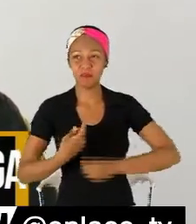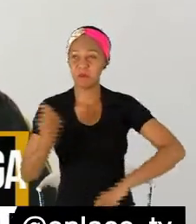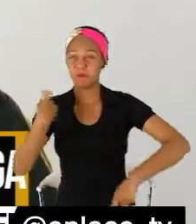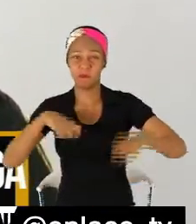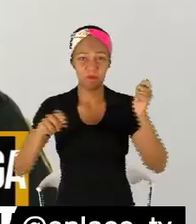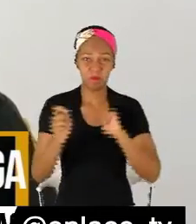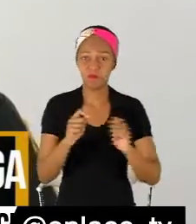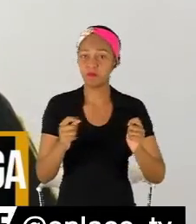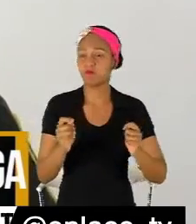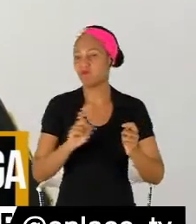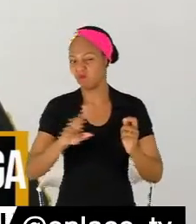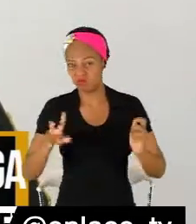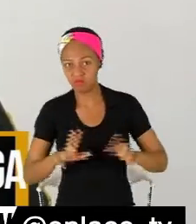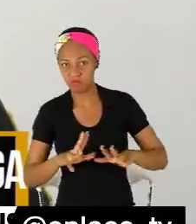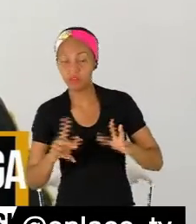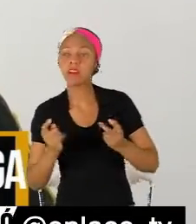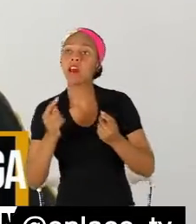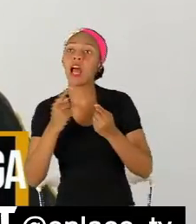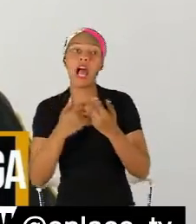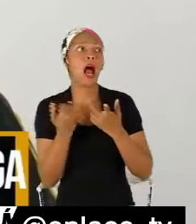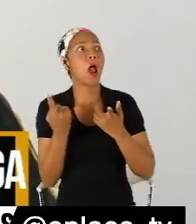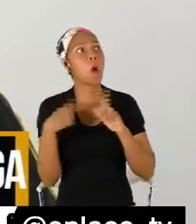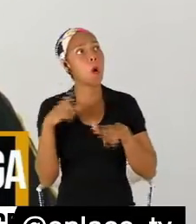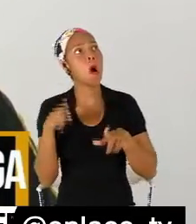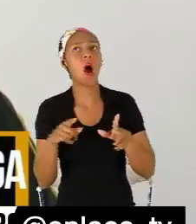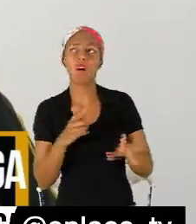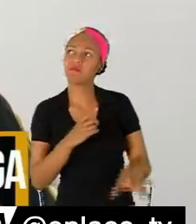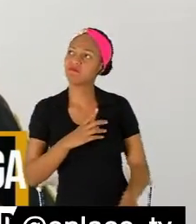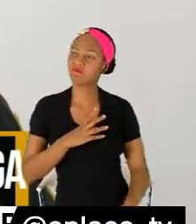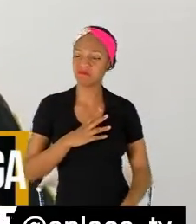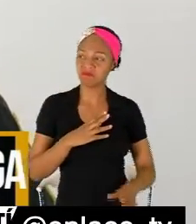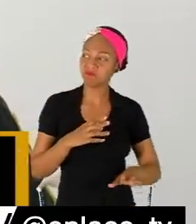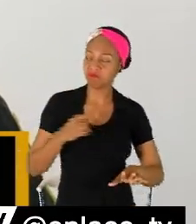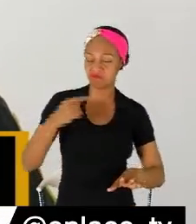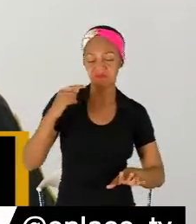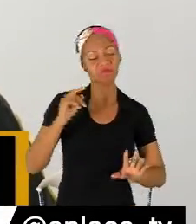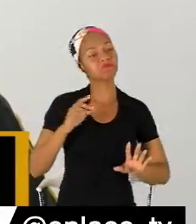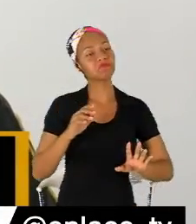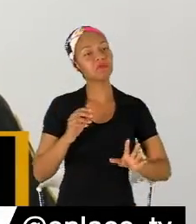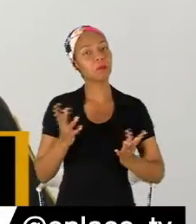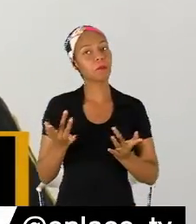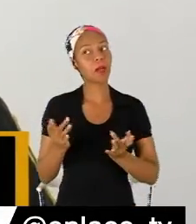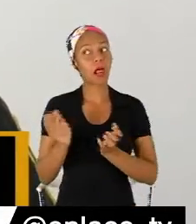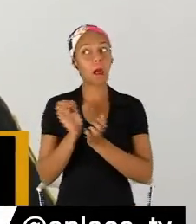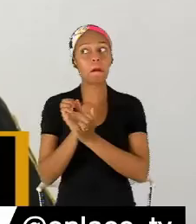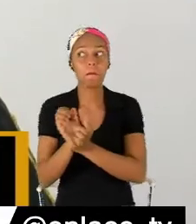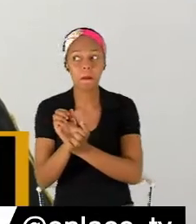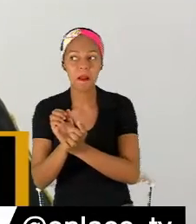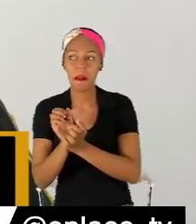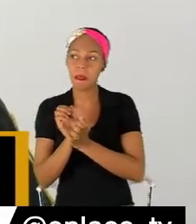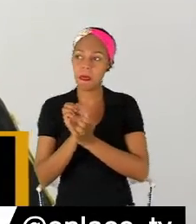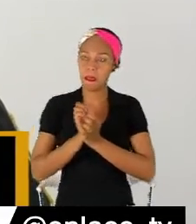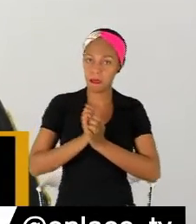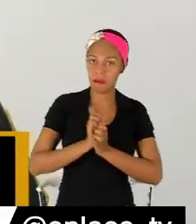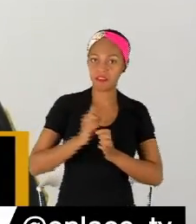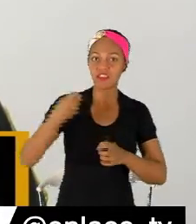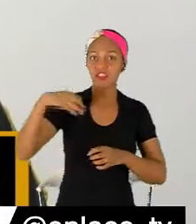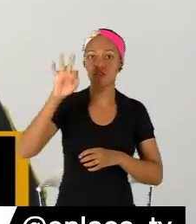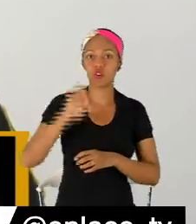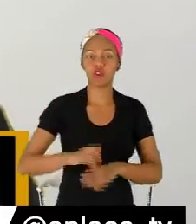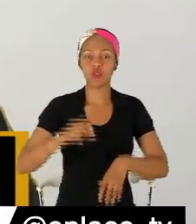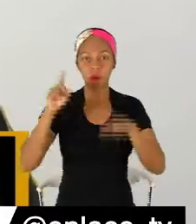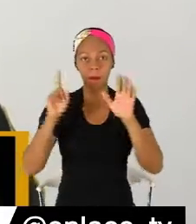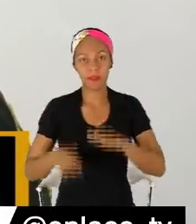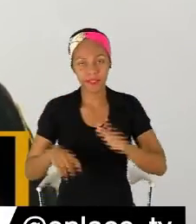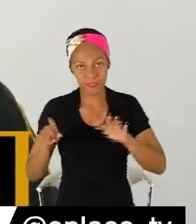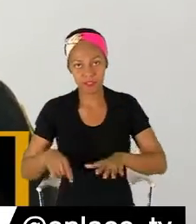Venía recobrando su libertad tras 18 meses de prisión mediante un programa metodológico estructurado por Policía